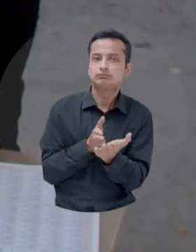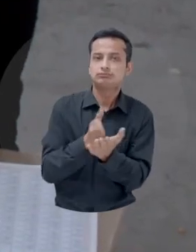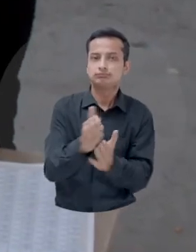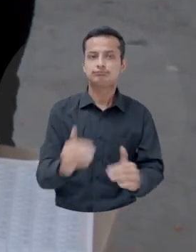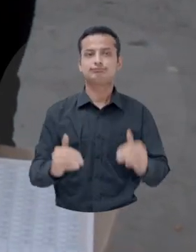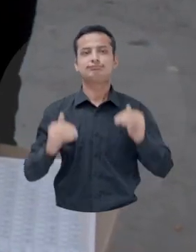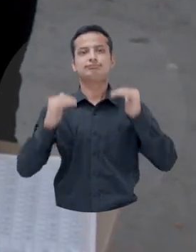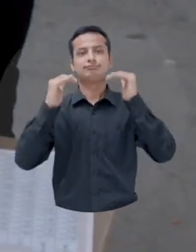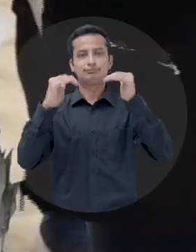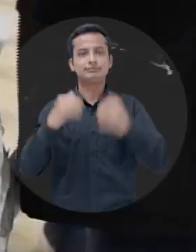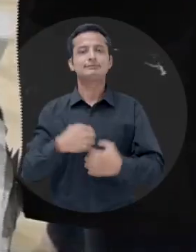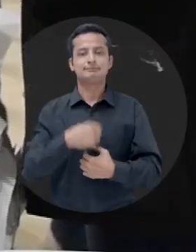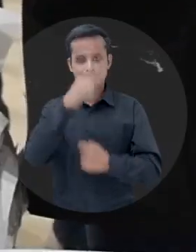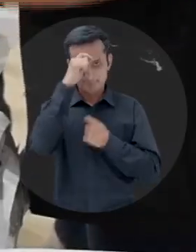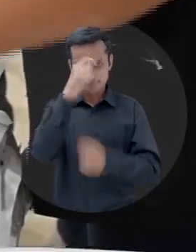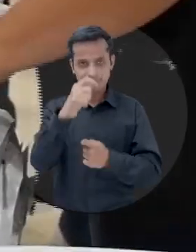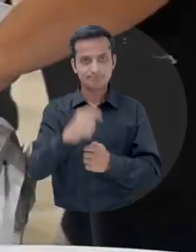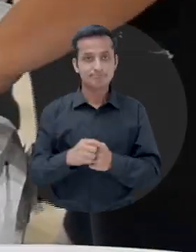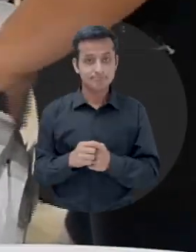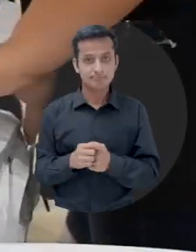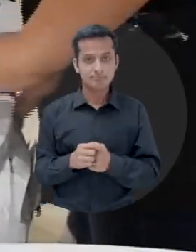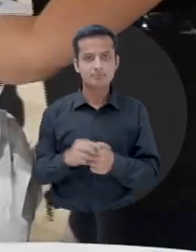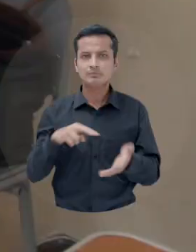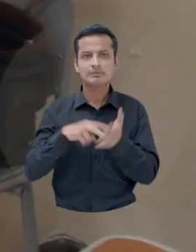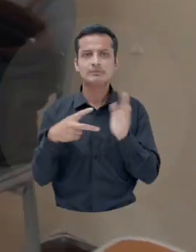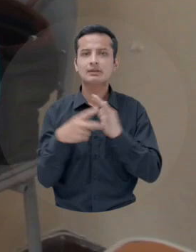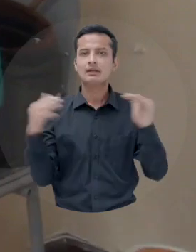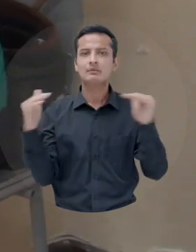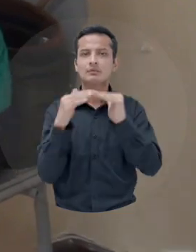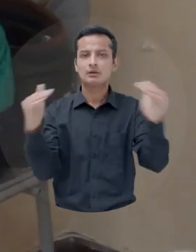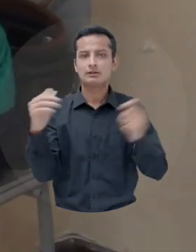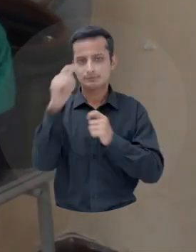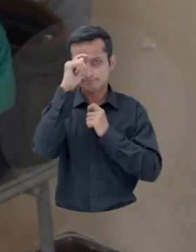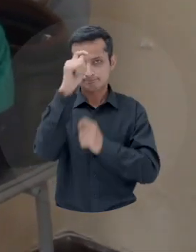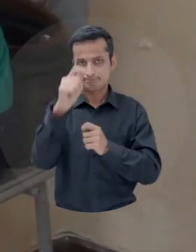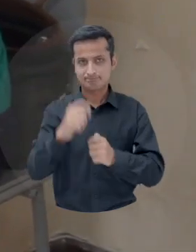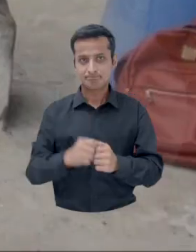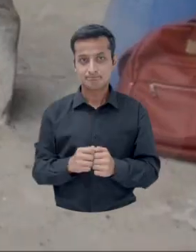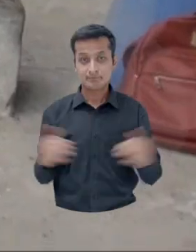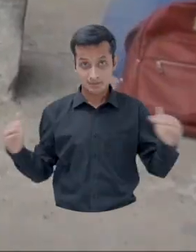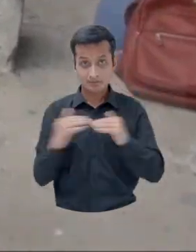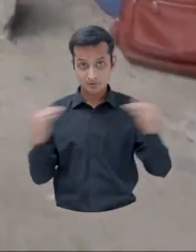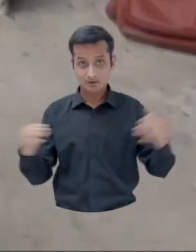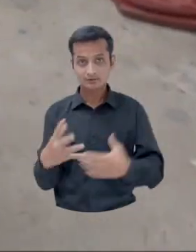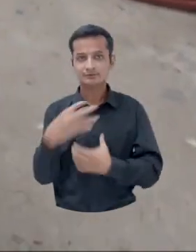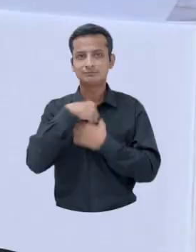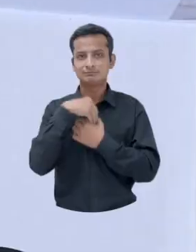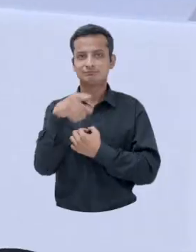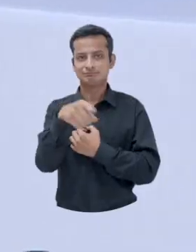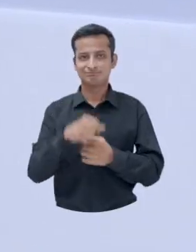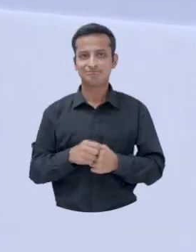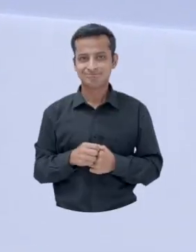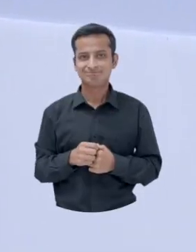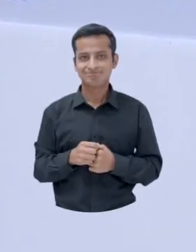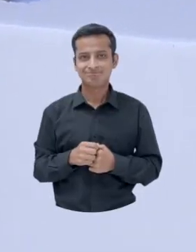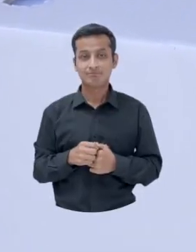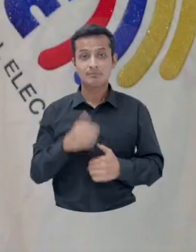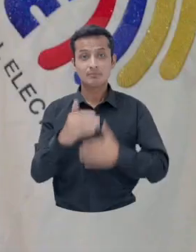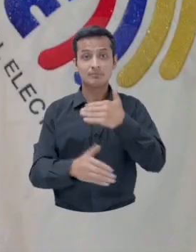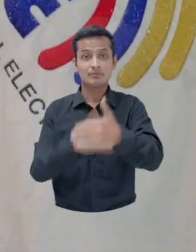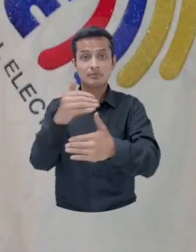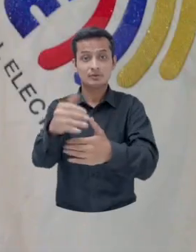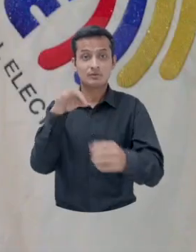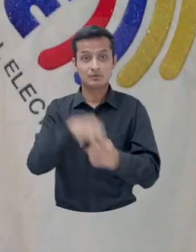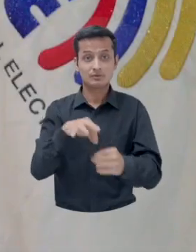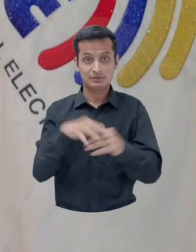con solvencia y éxito su misión cívica, ser guardianes de la democracia. La democracia está en ti. Viviremos